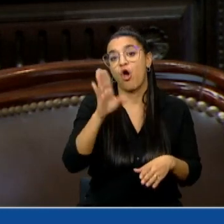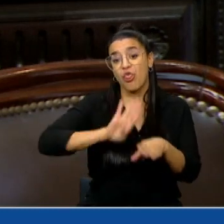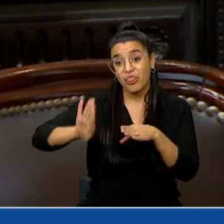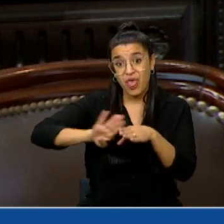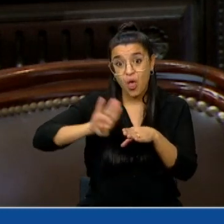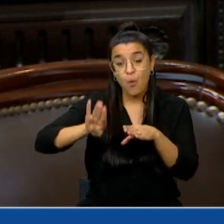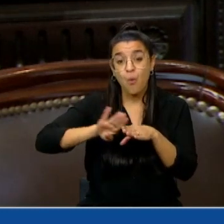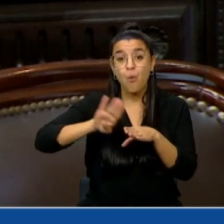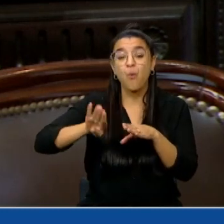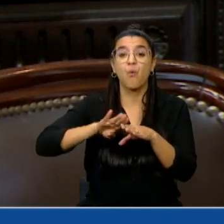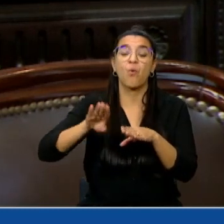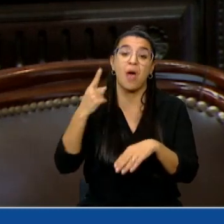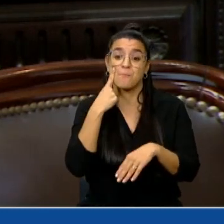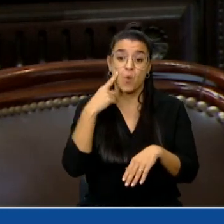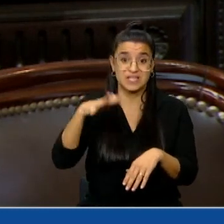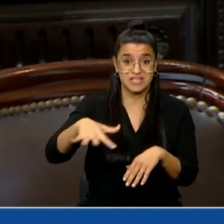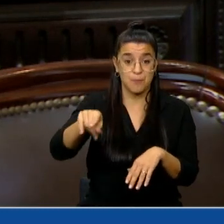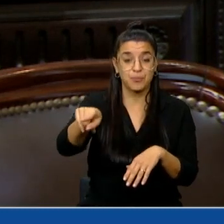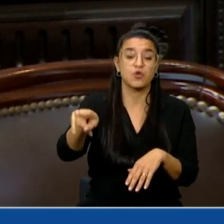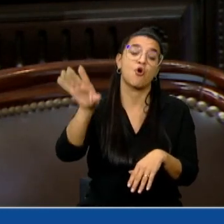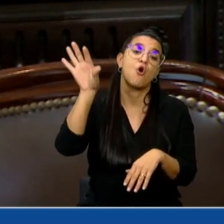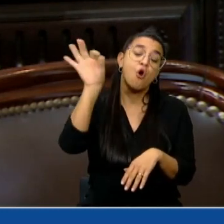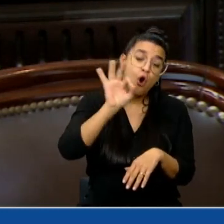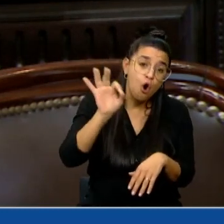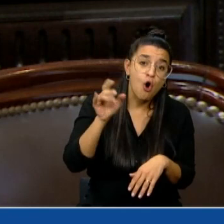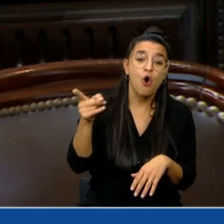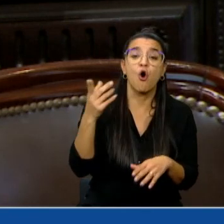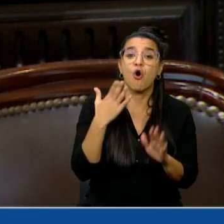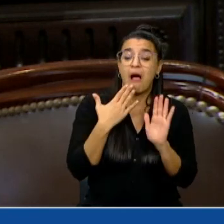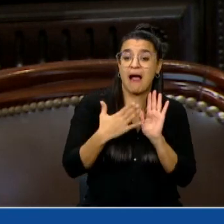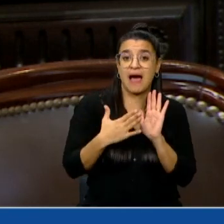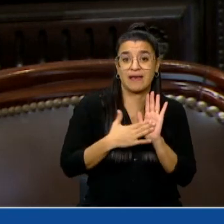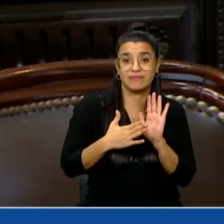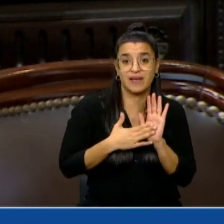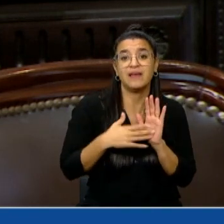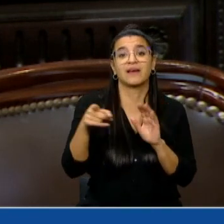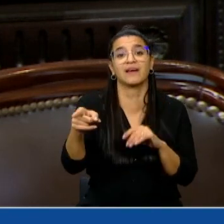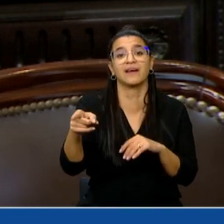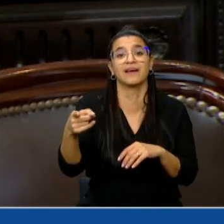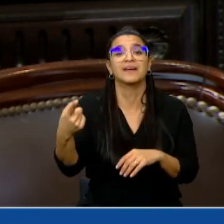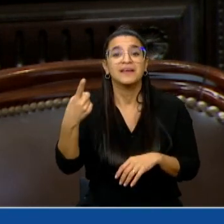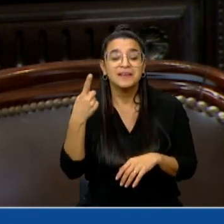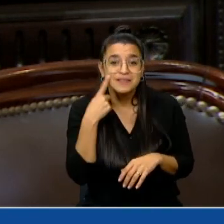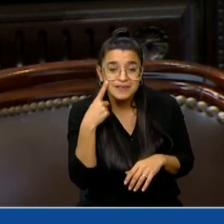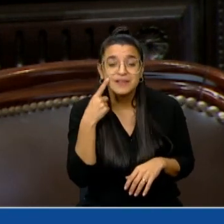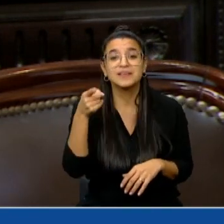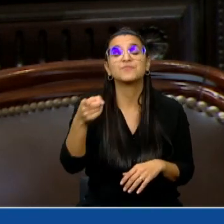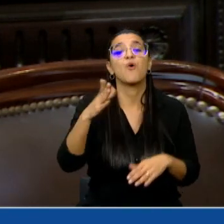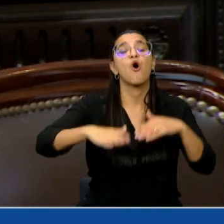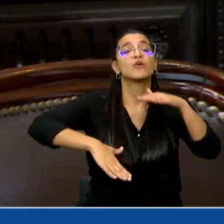se encuentre en cabeza del municipio o actúe en calidad de garante, el tope de erogación